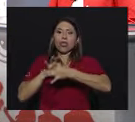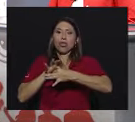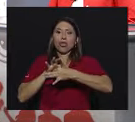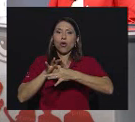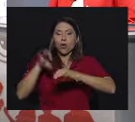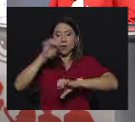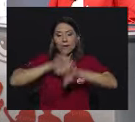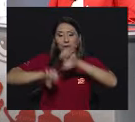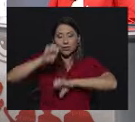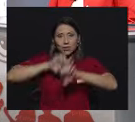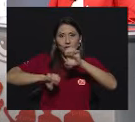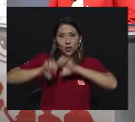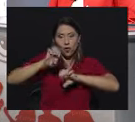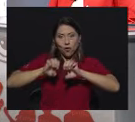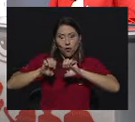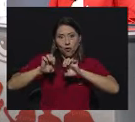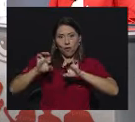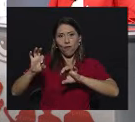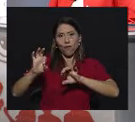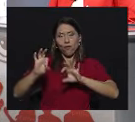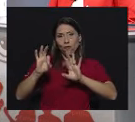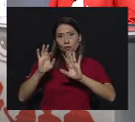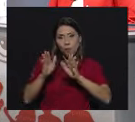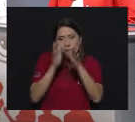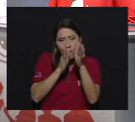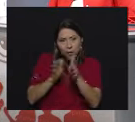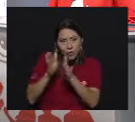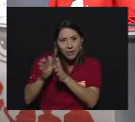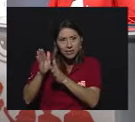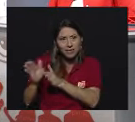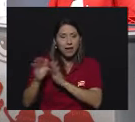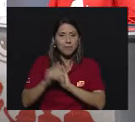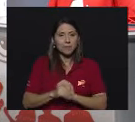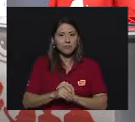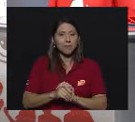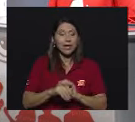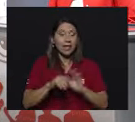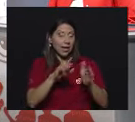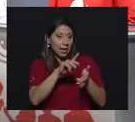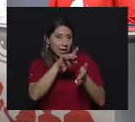referencia, decimos nosotros, una evaluación formativa. En el caso de primaria,